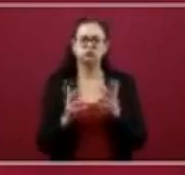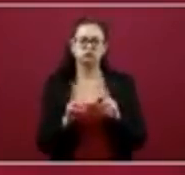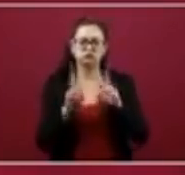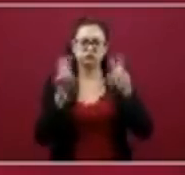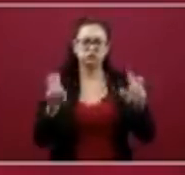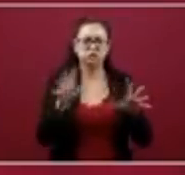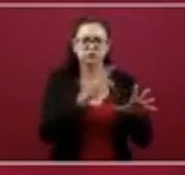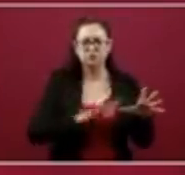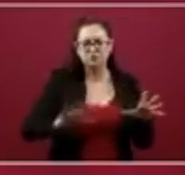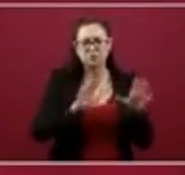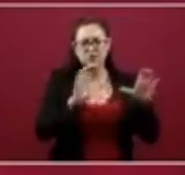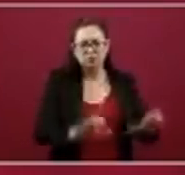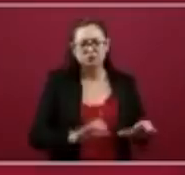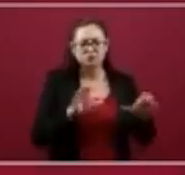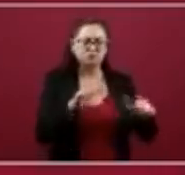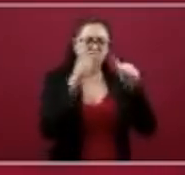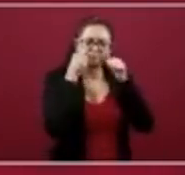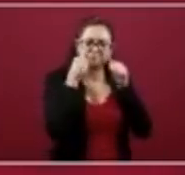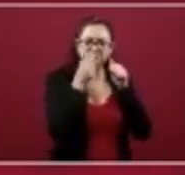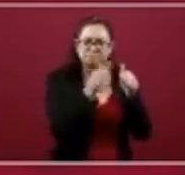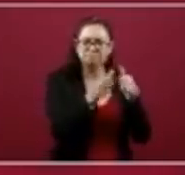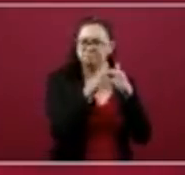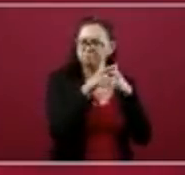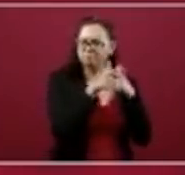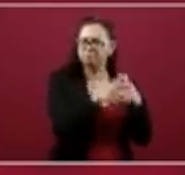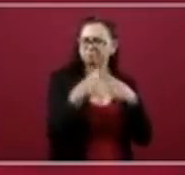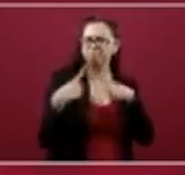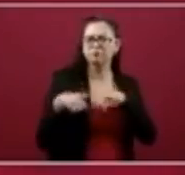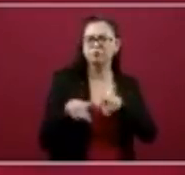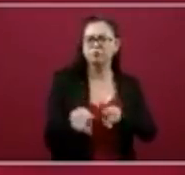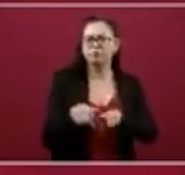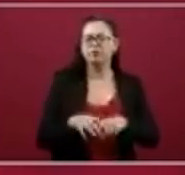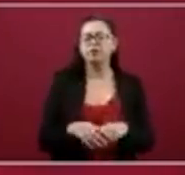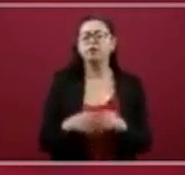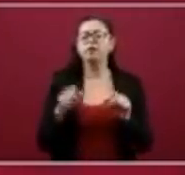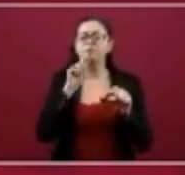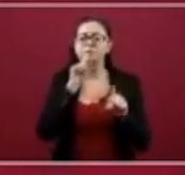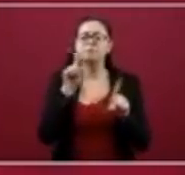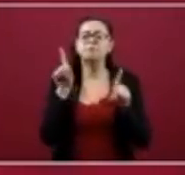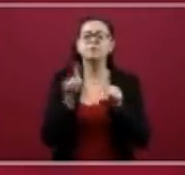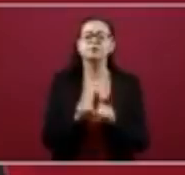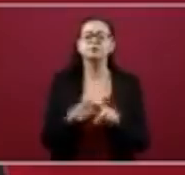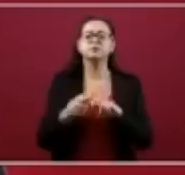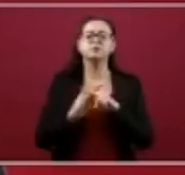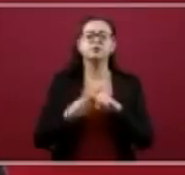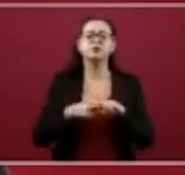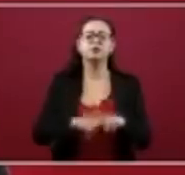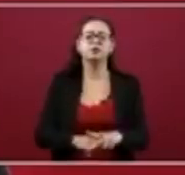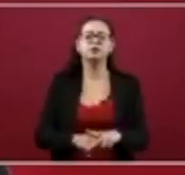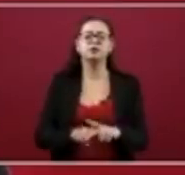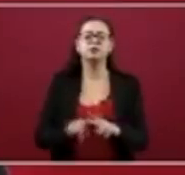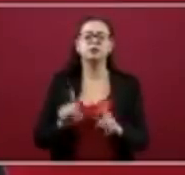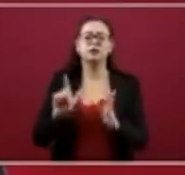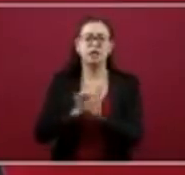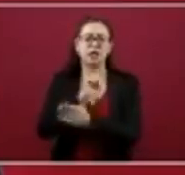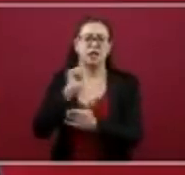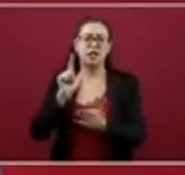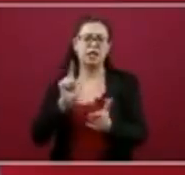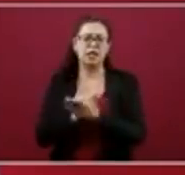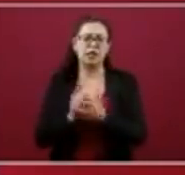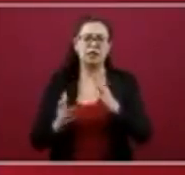relacionado con la seguridad pública y ya se están elaborando también las leyes